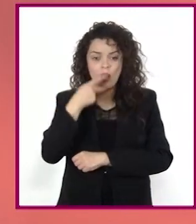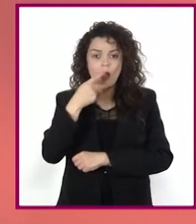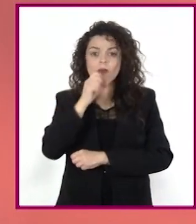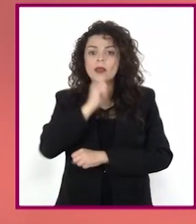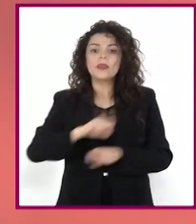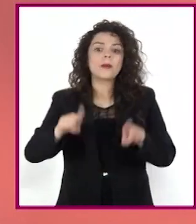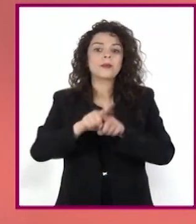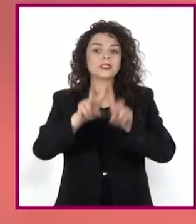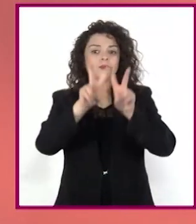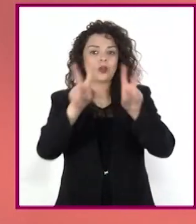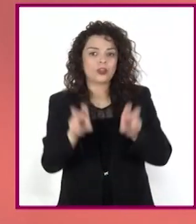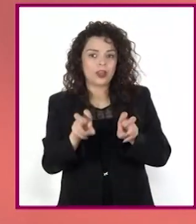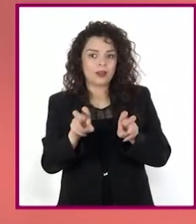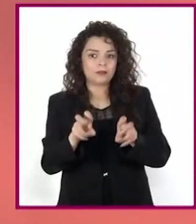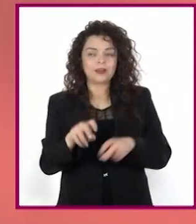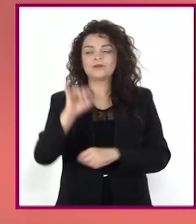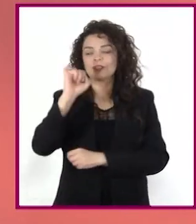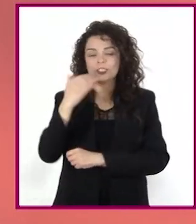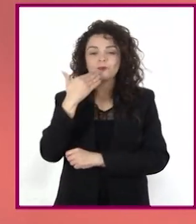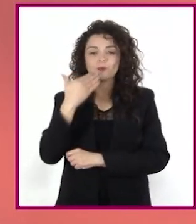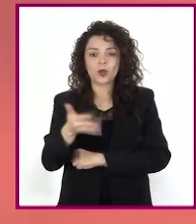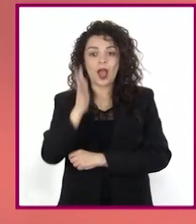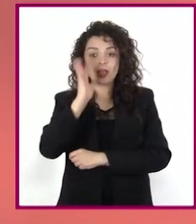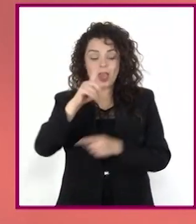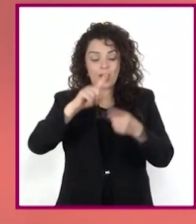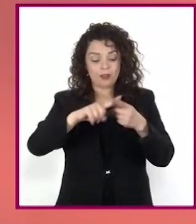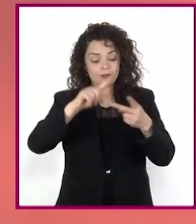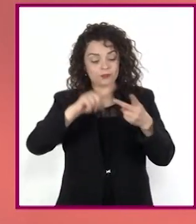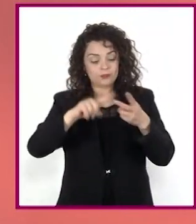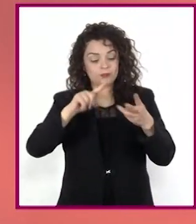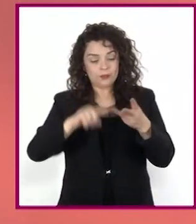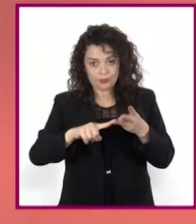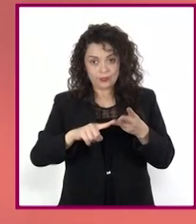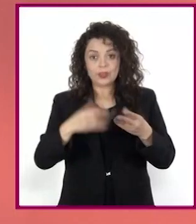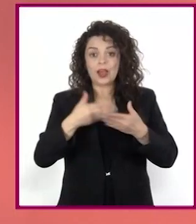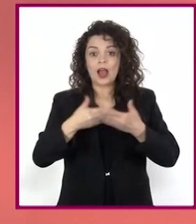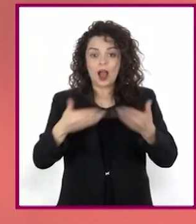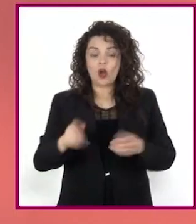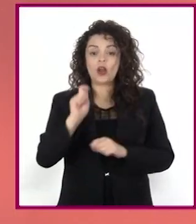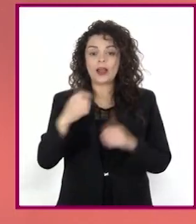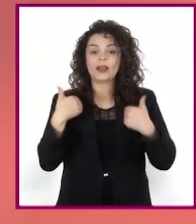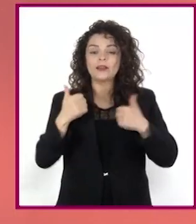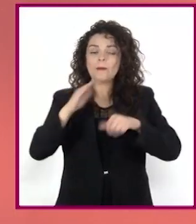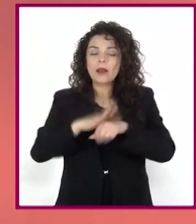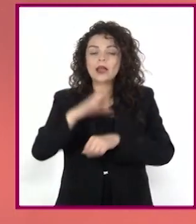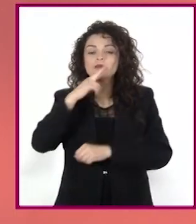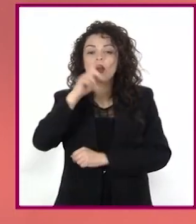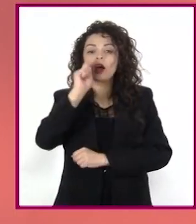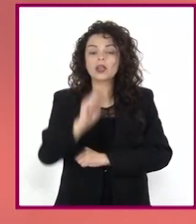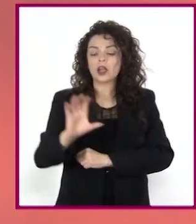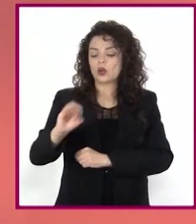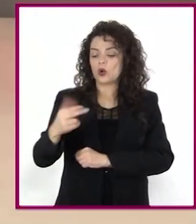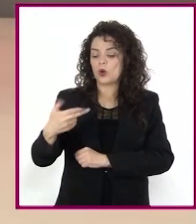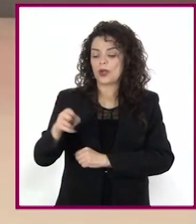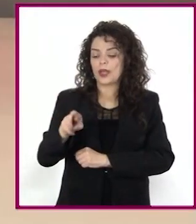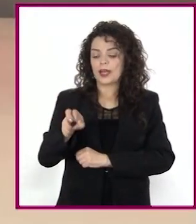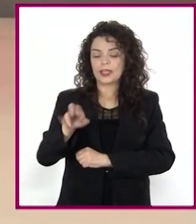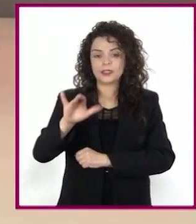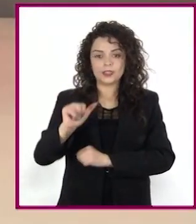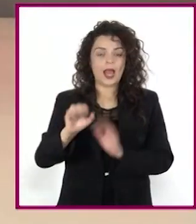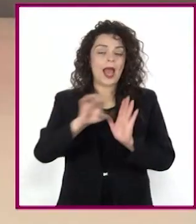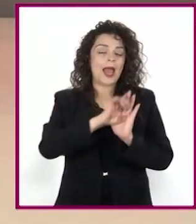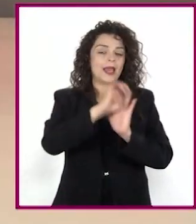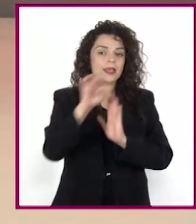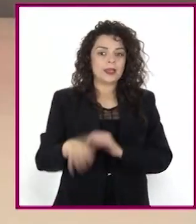que repasamos las tres propiedades del texto, llegó el momento de comprender mejor lo que es la coherencia. ¿Qué les parece si escuchamos, como ejemplo,